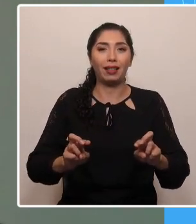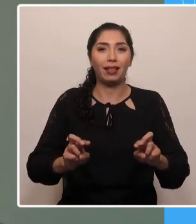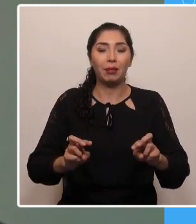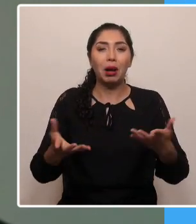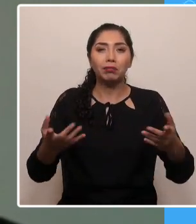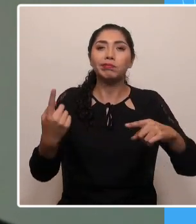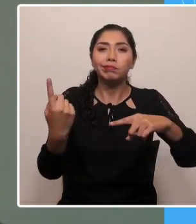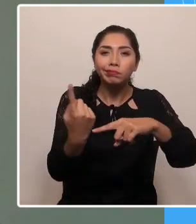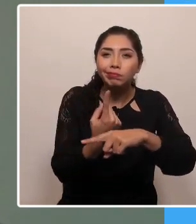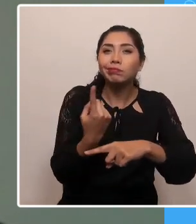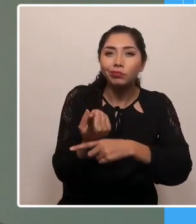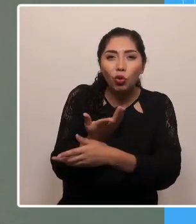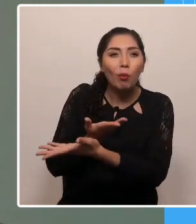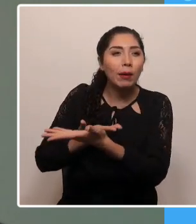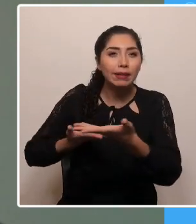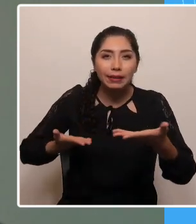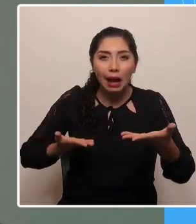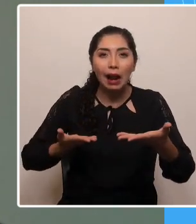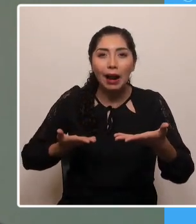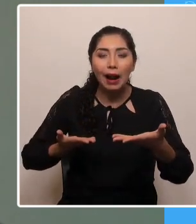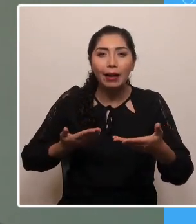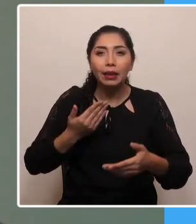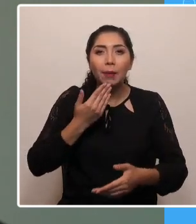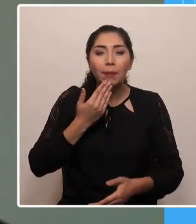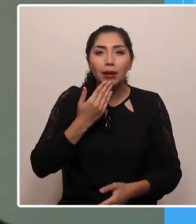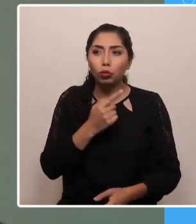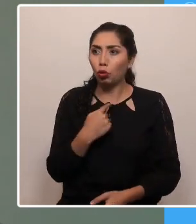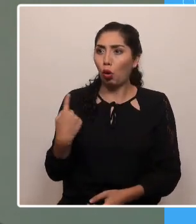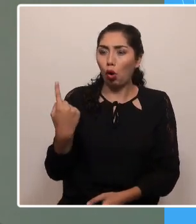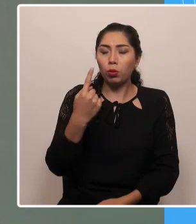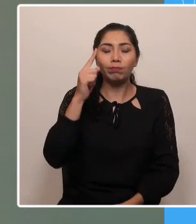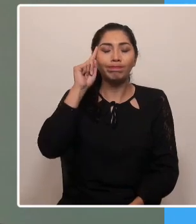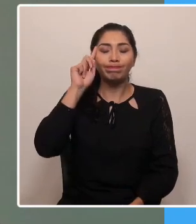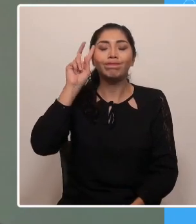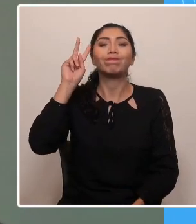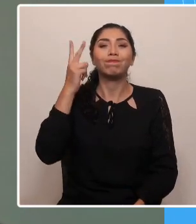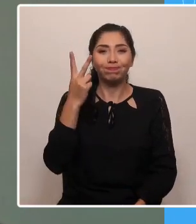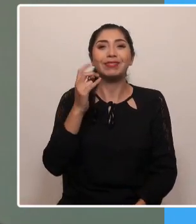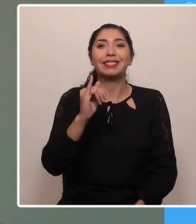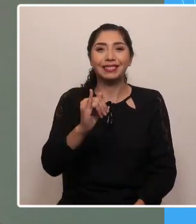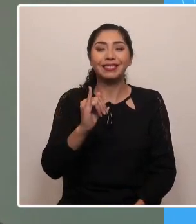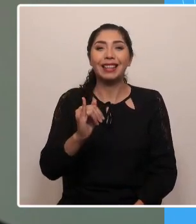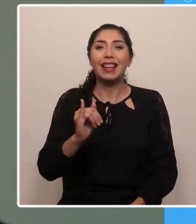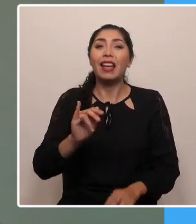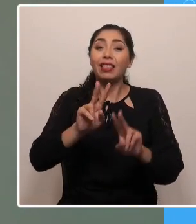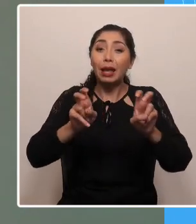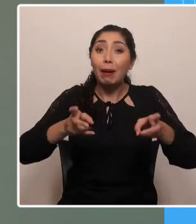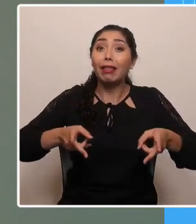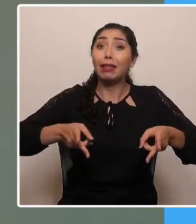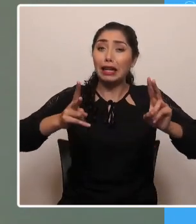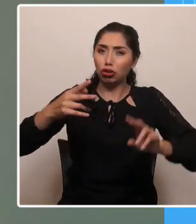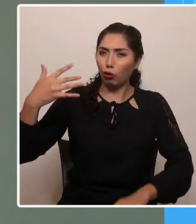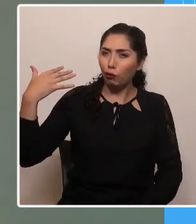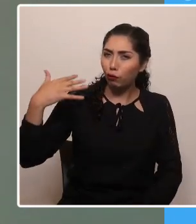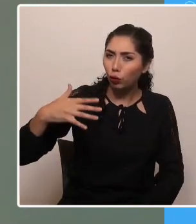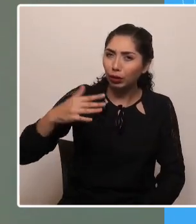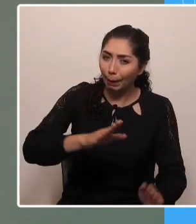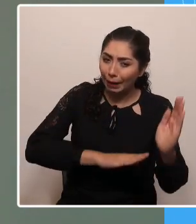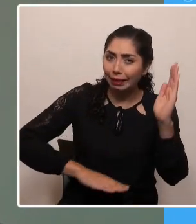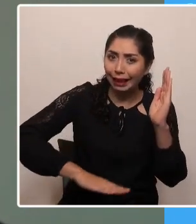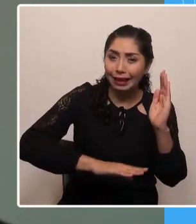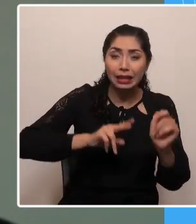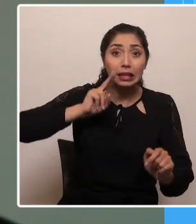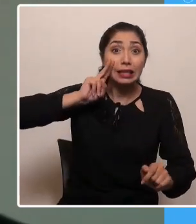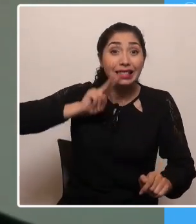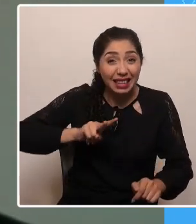conversar, para convencernos recíprocamente de que hablar de derechos fundamentales sin los derechos